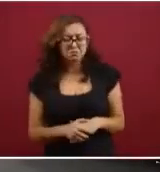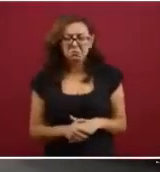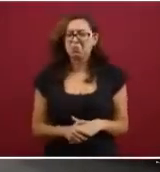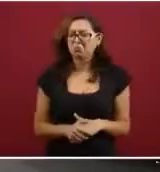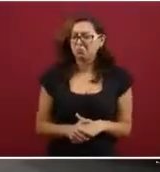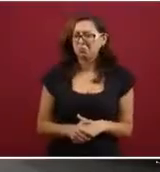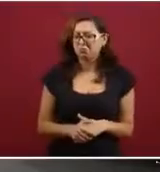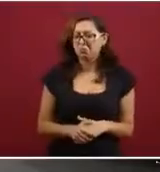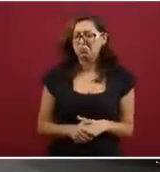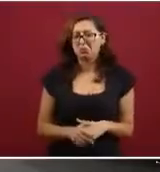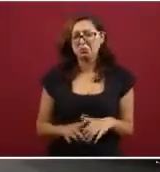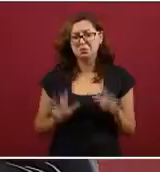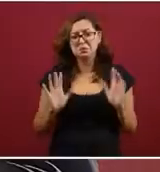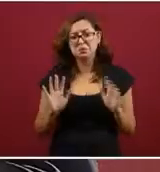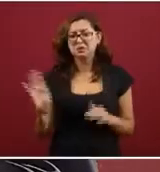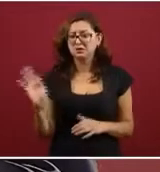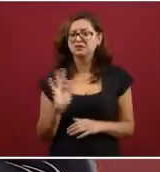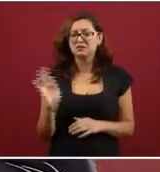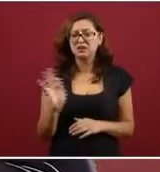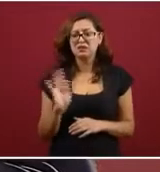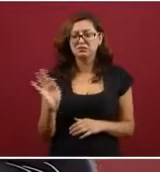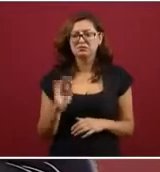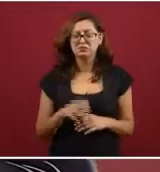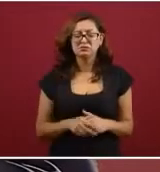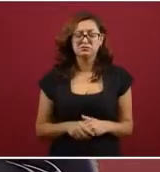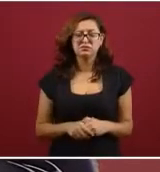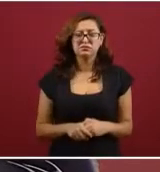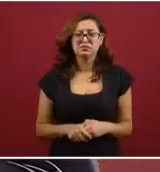Sí, seguramente,